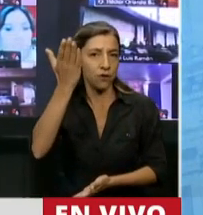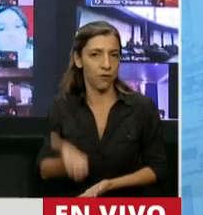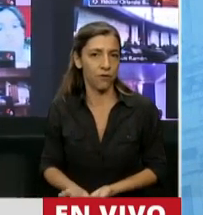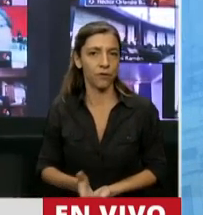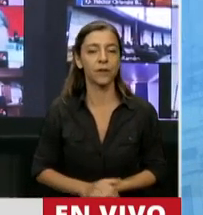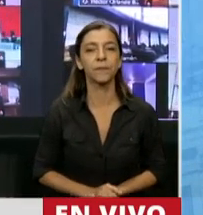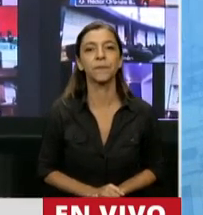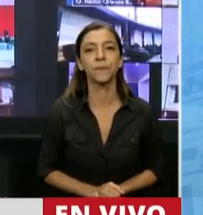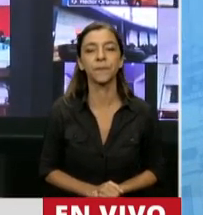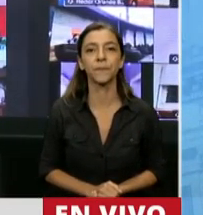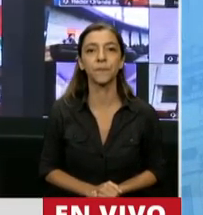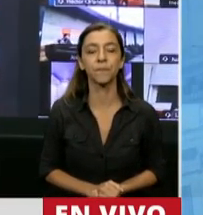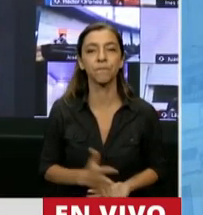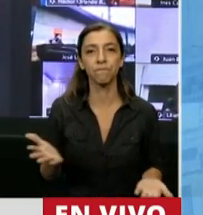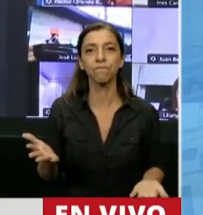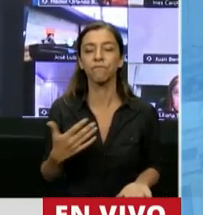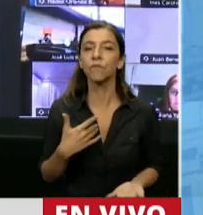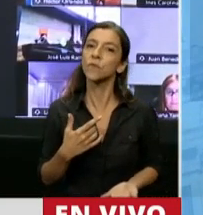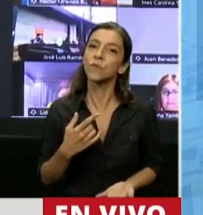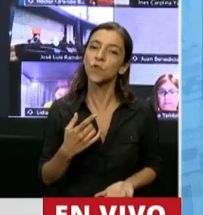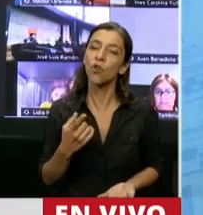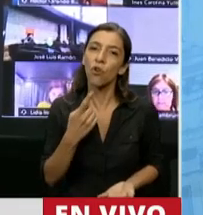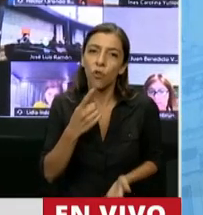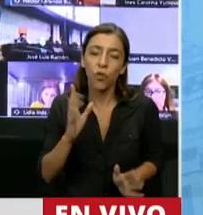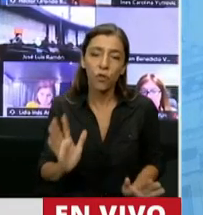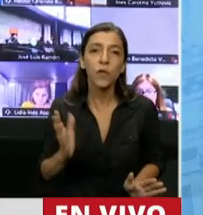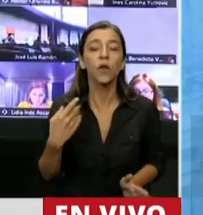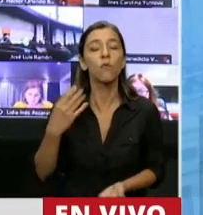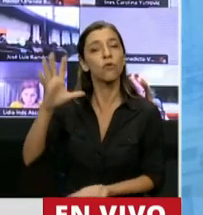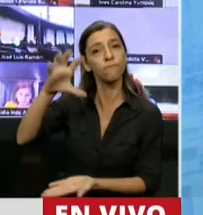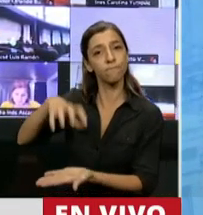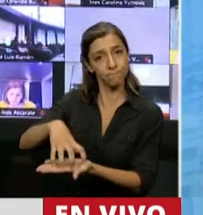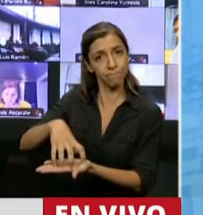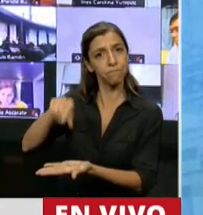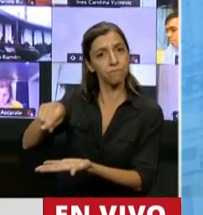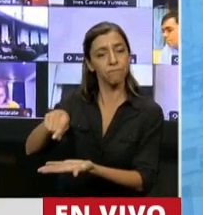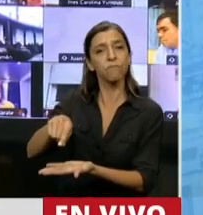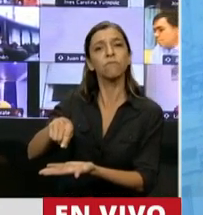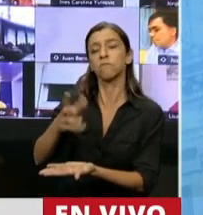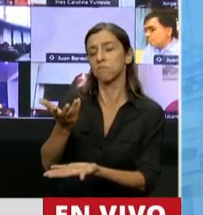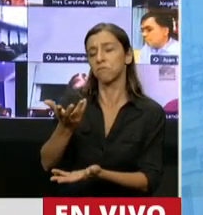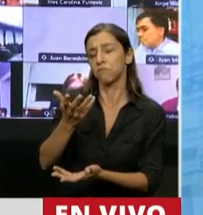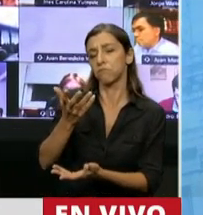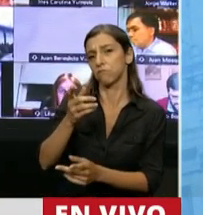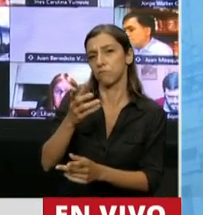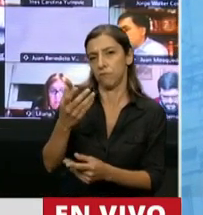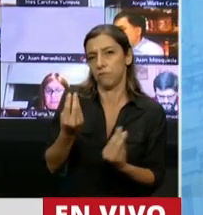porque el centro cultural que es visitado por todos aquellos